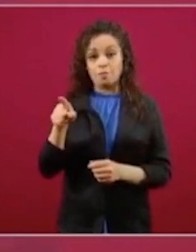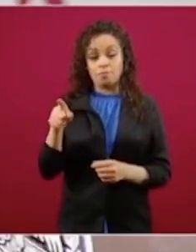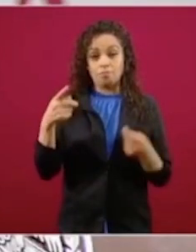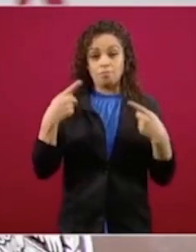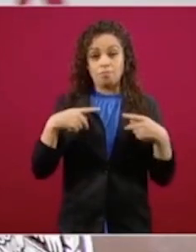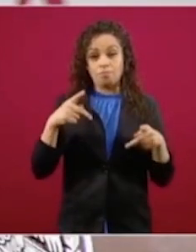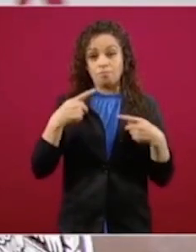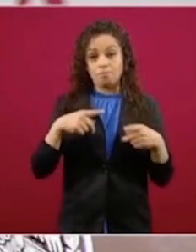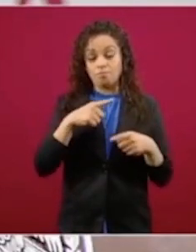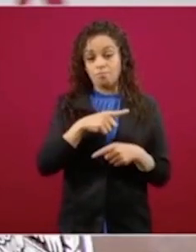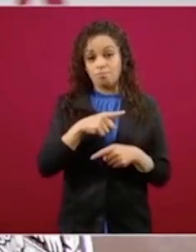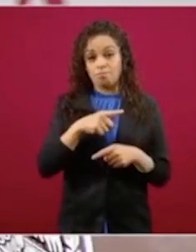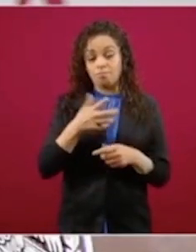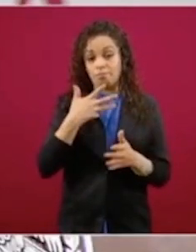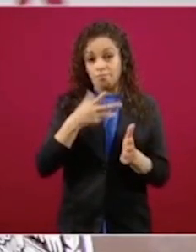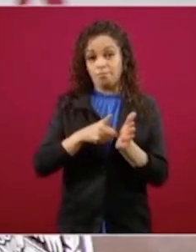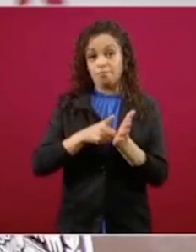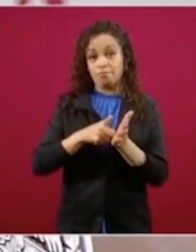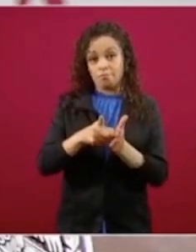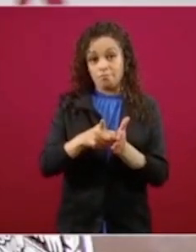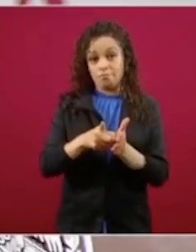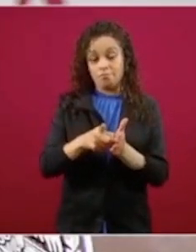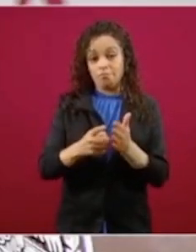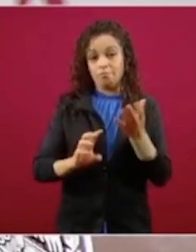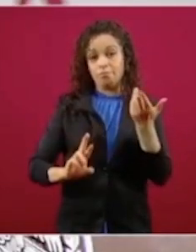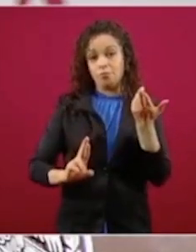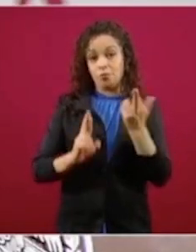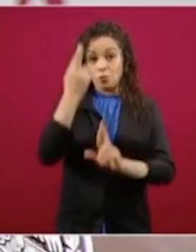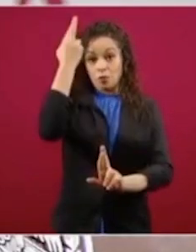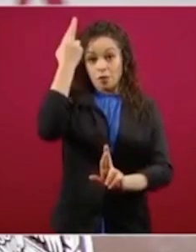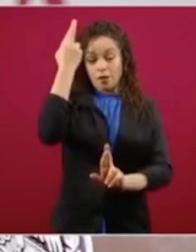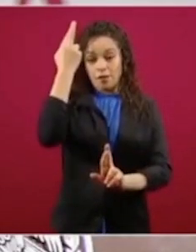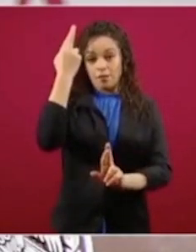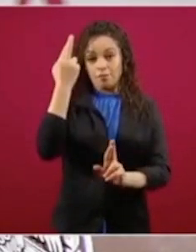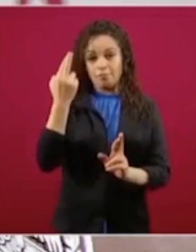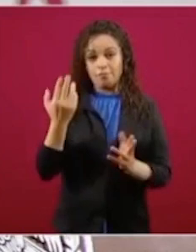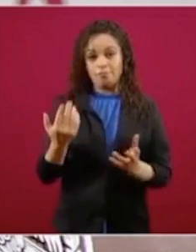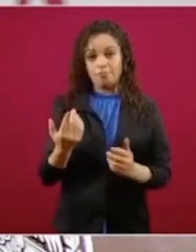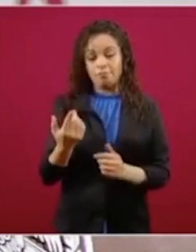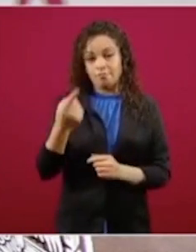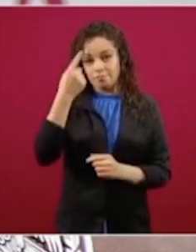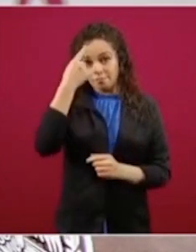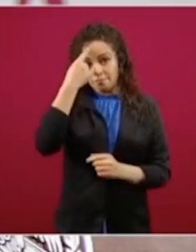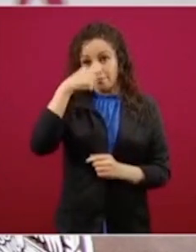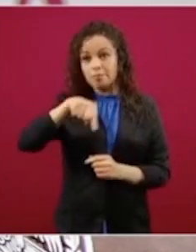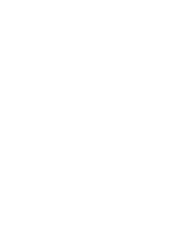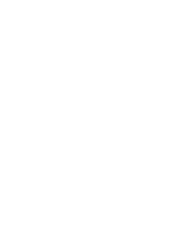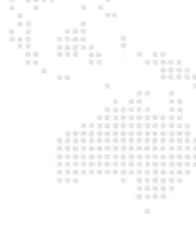huelga para hacerse escuchar.